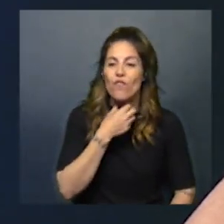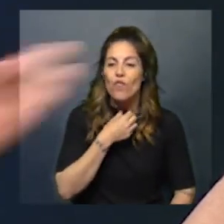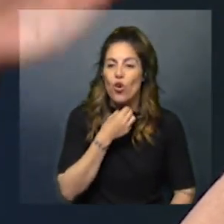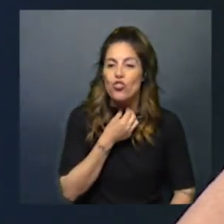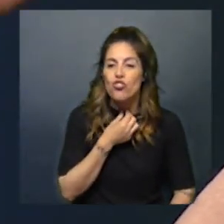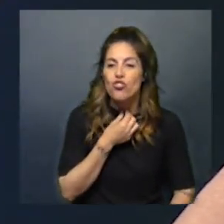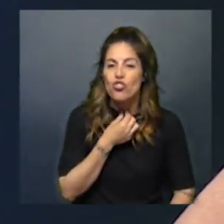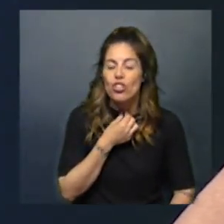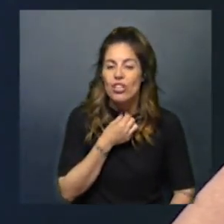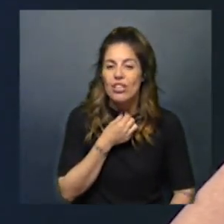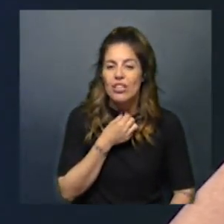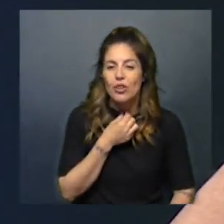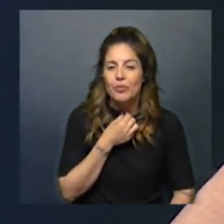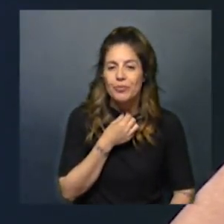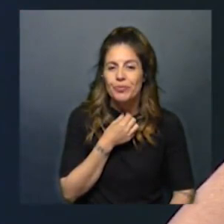uno, bueno, escuchamos ahora